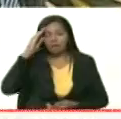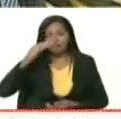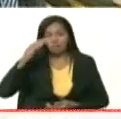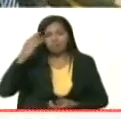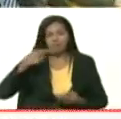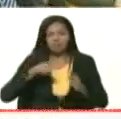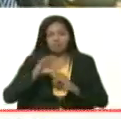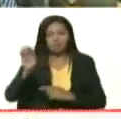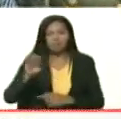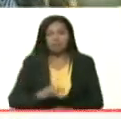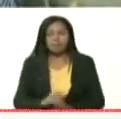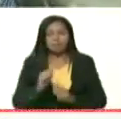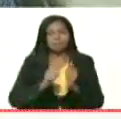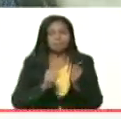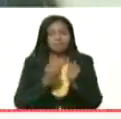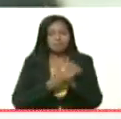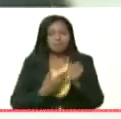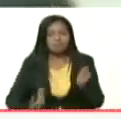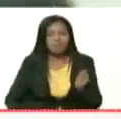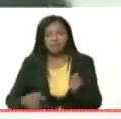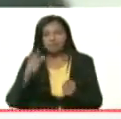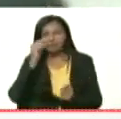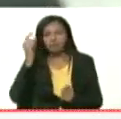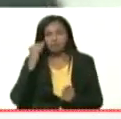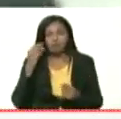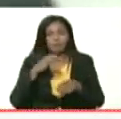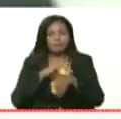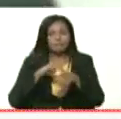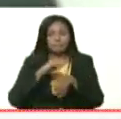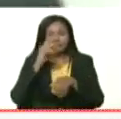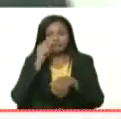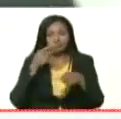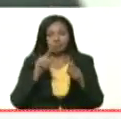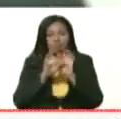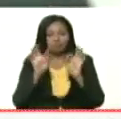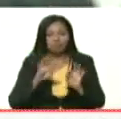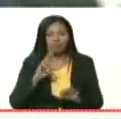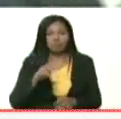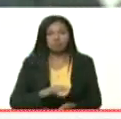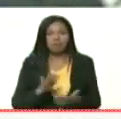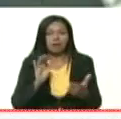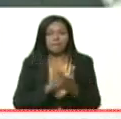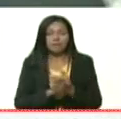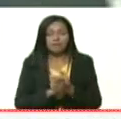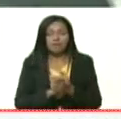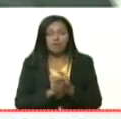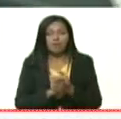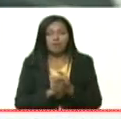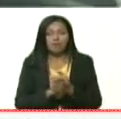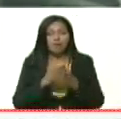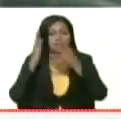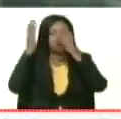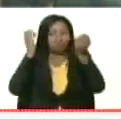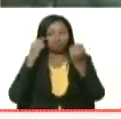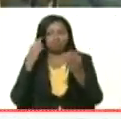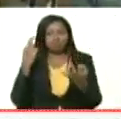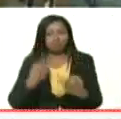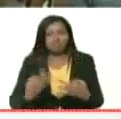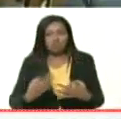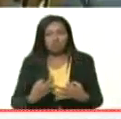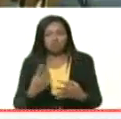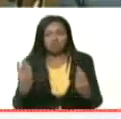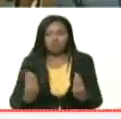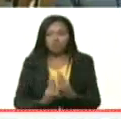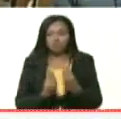país, vicepresidentes, vicepresidentas, ministros, ministras, compañero, embajador, estoy seguro que juntos